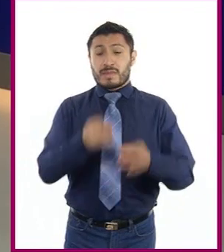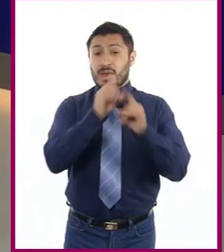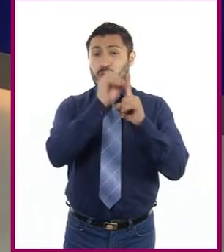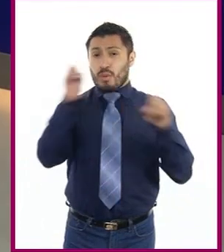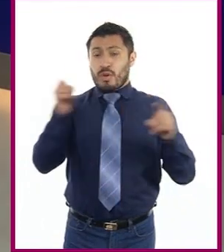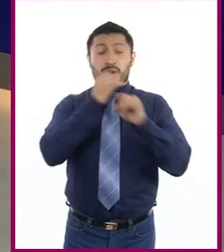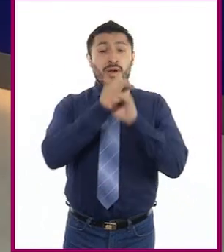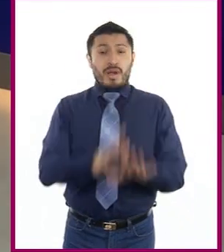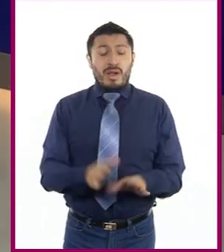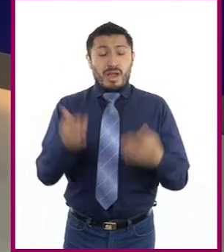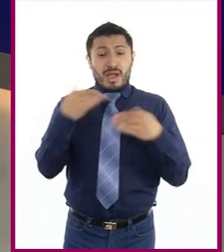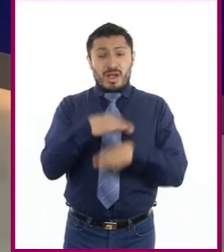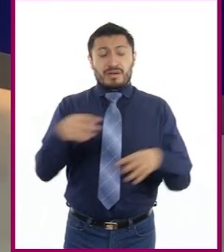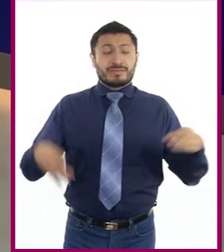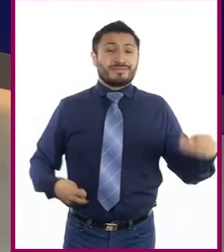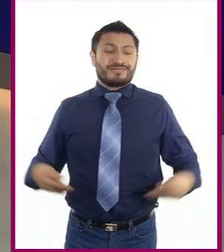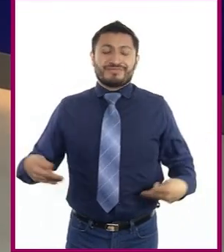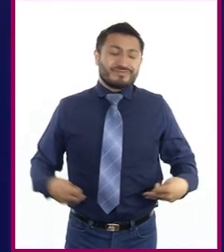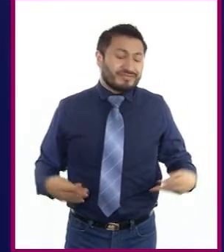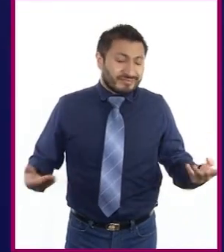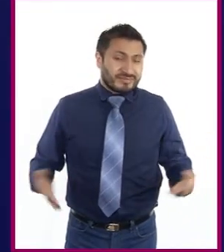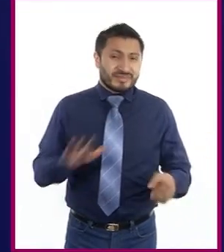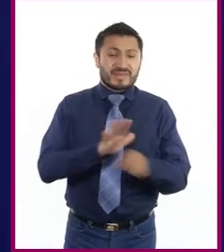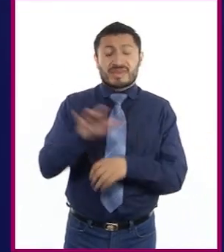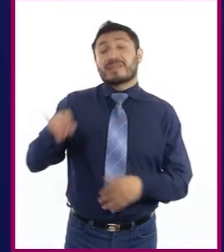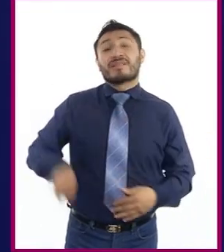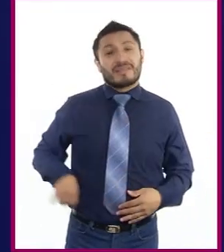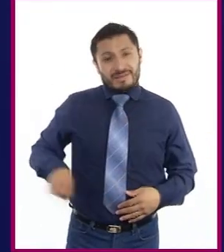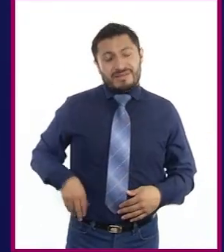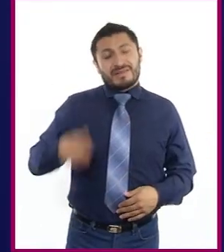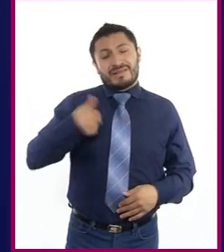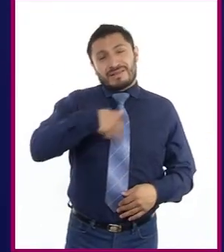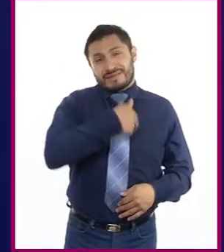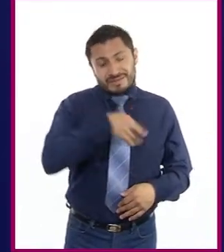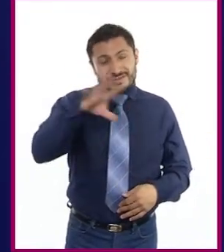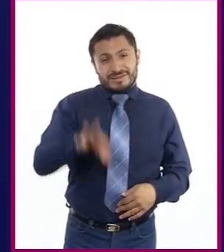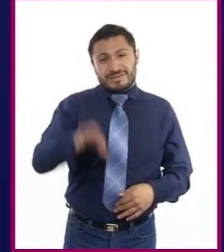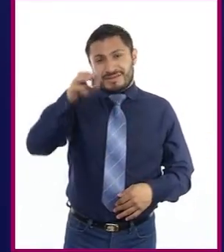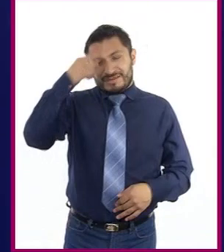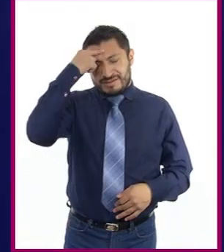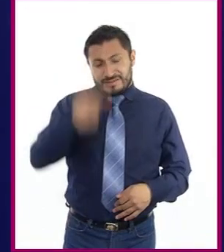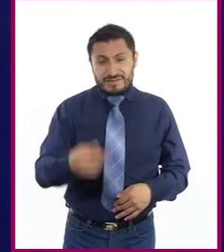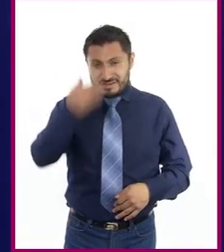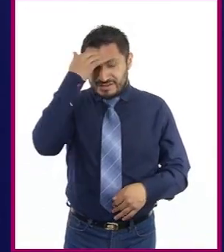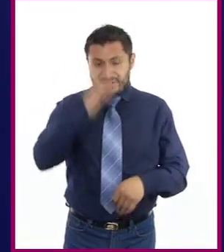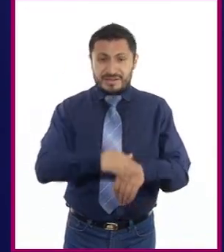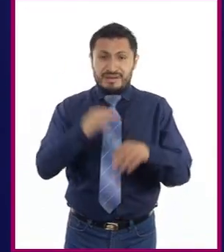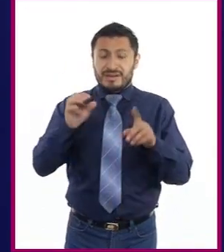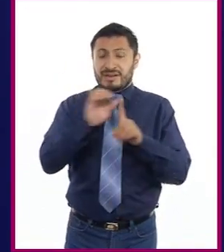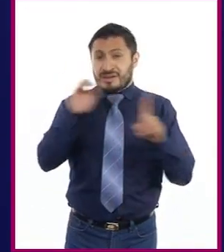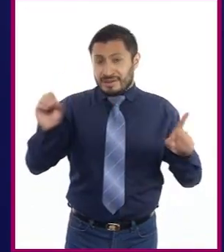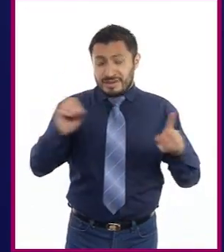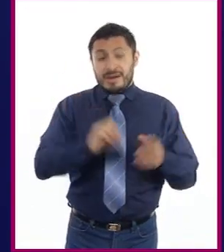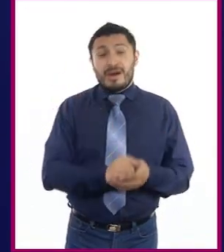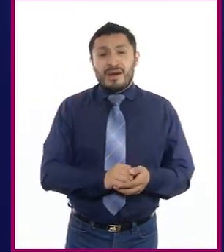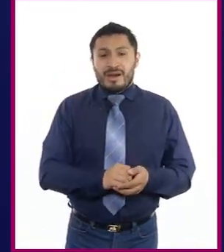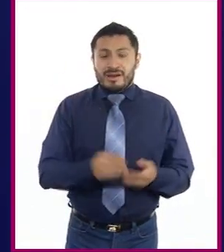sistematizar la información sobre las obras de teatro que nos interesa analizar y trabajar de manera más amplia, ya sea